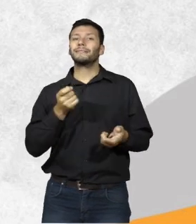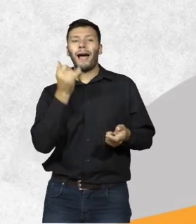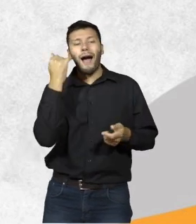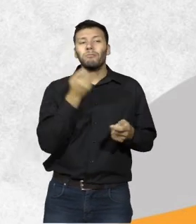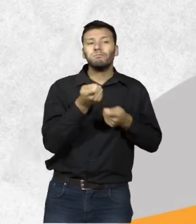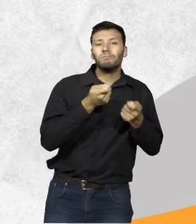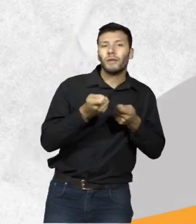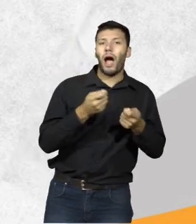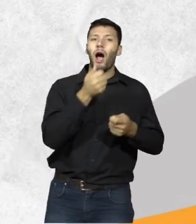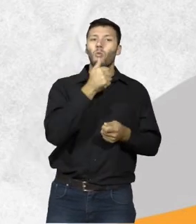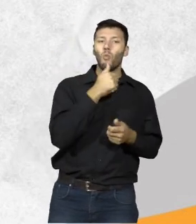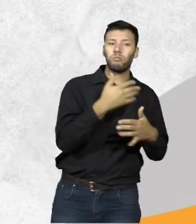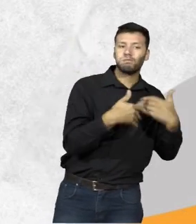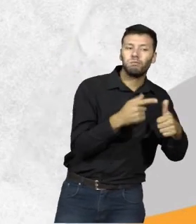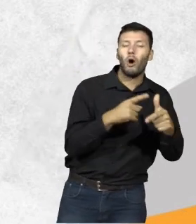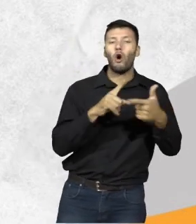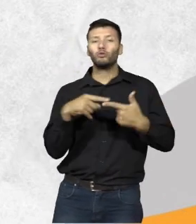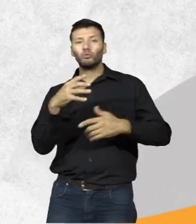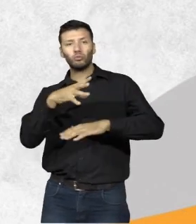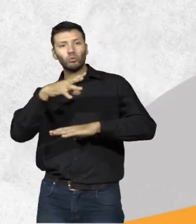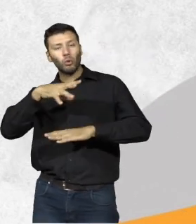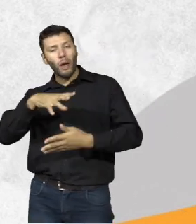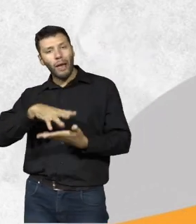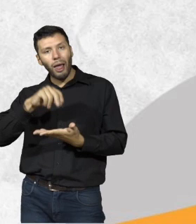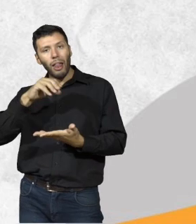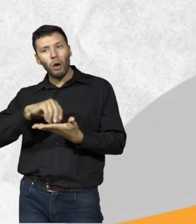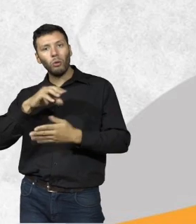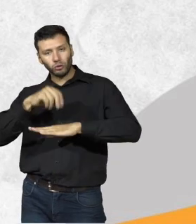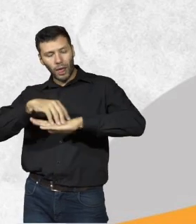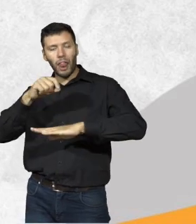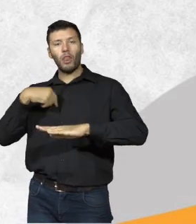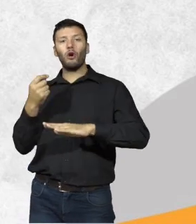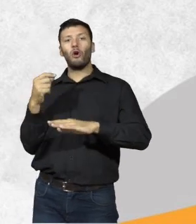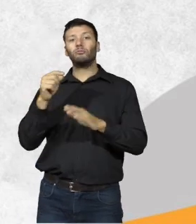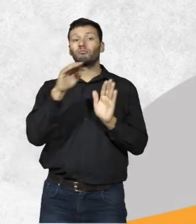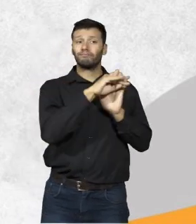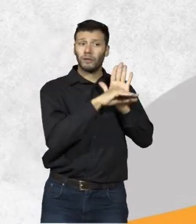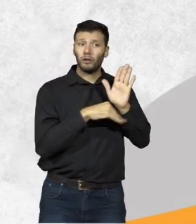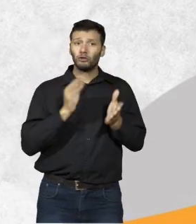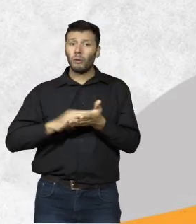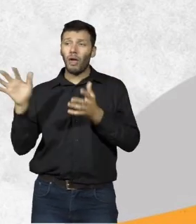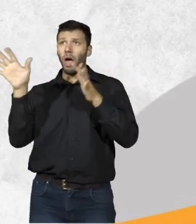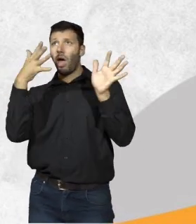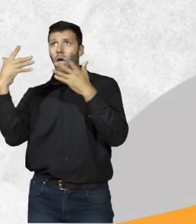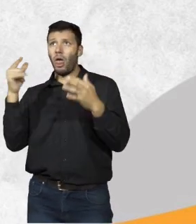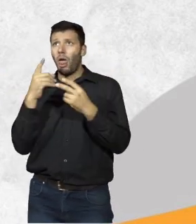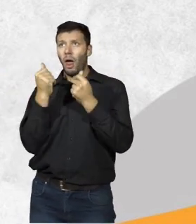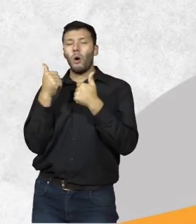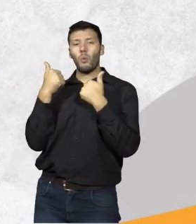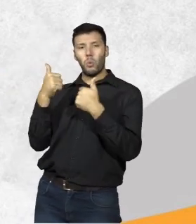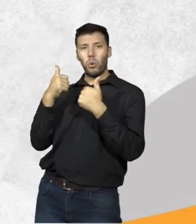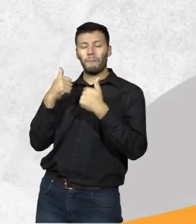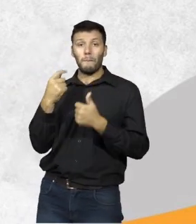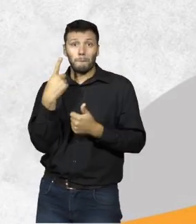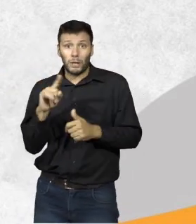suelo, normativas en calidad de aire, pero si no tenemos el control, prevención y